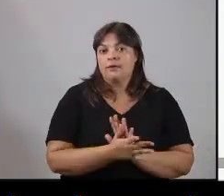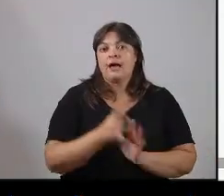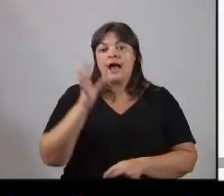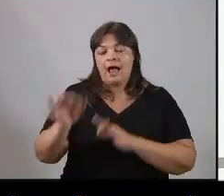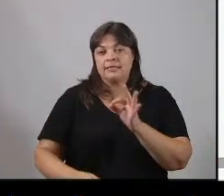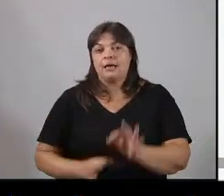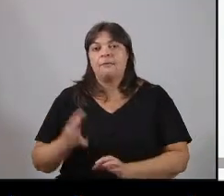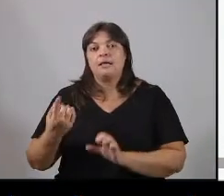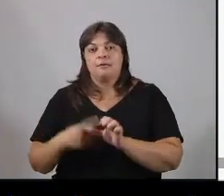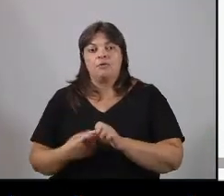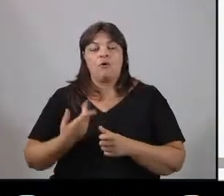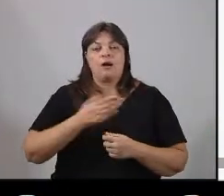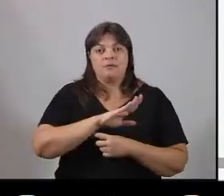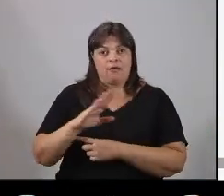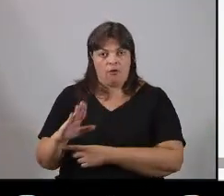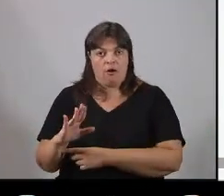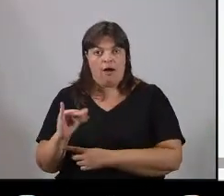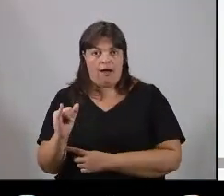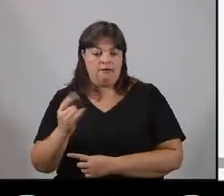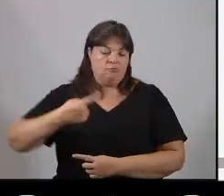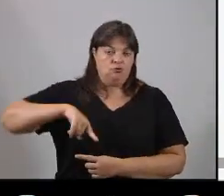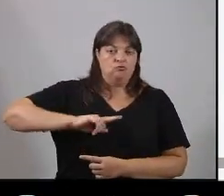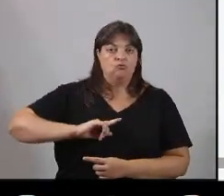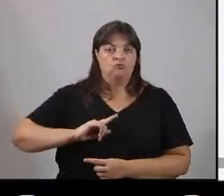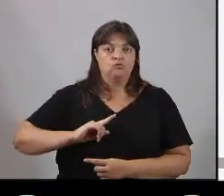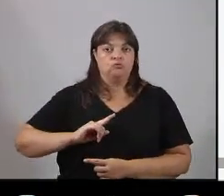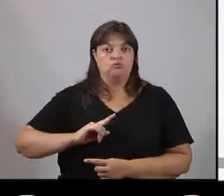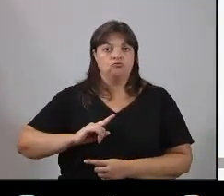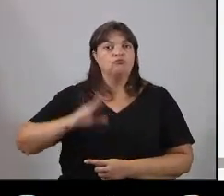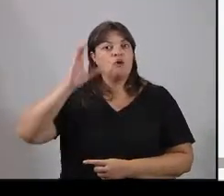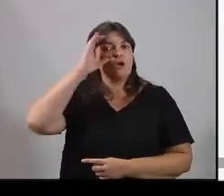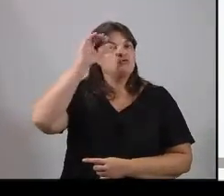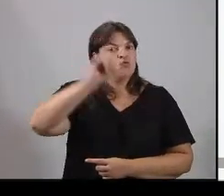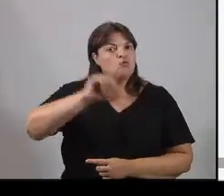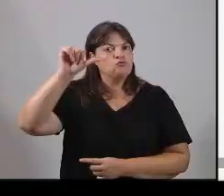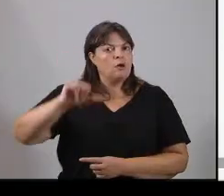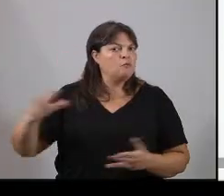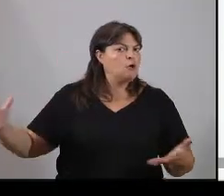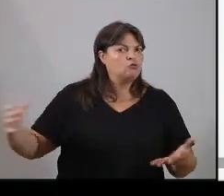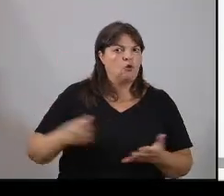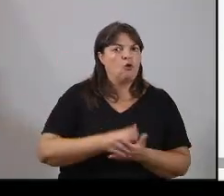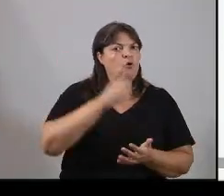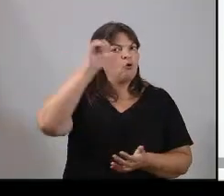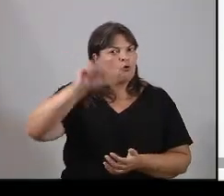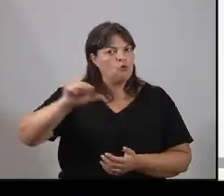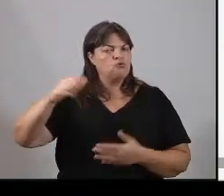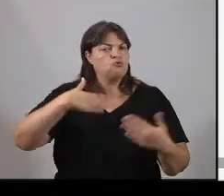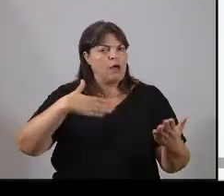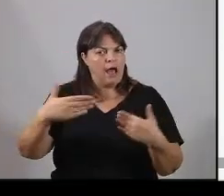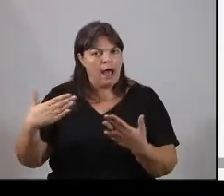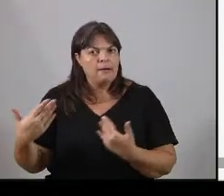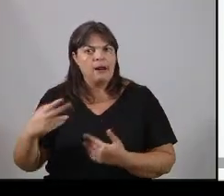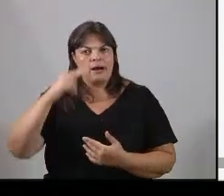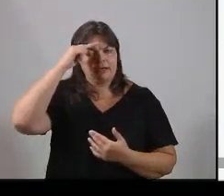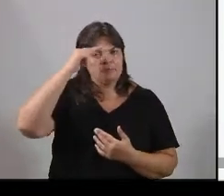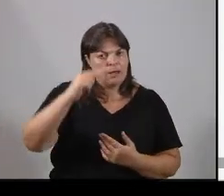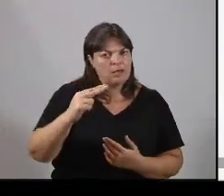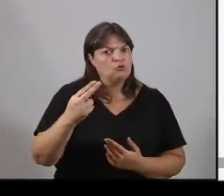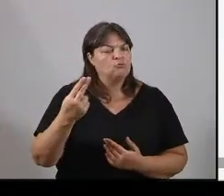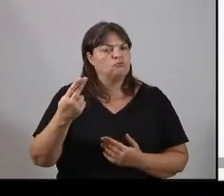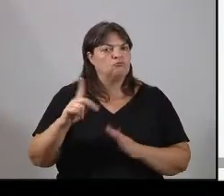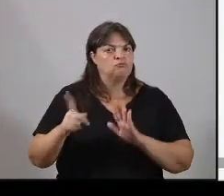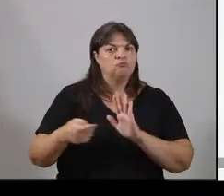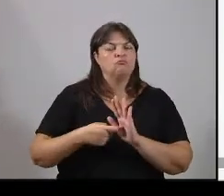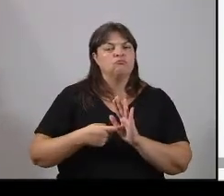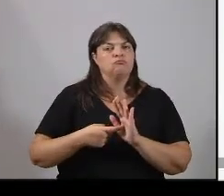Asamblea de Extremadura. Nosotros, por supuesto, dispuestos a escuchar a todos, a hablar con todos, máximo respeto y máxima